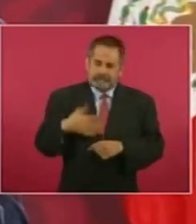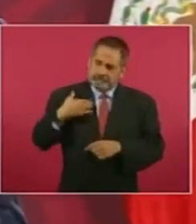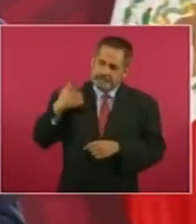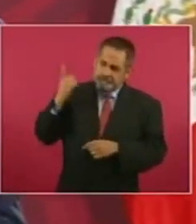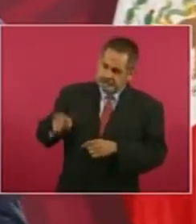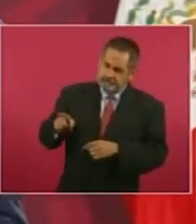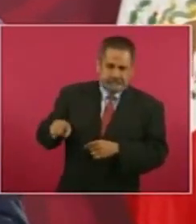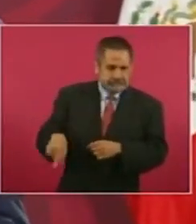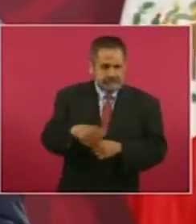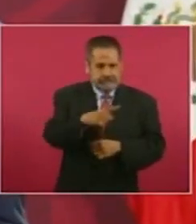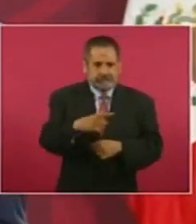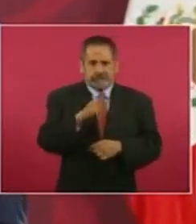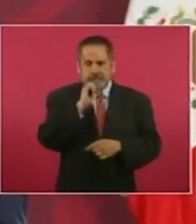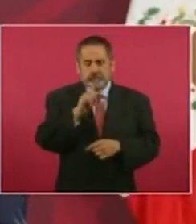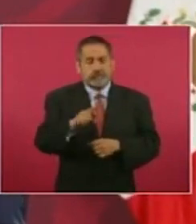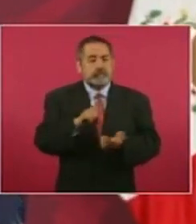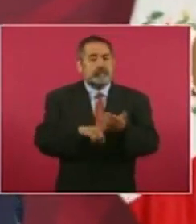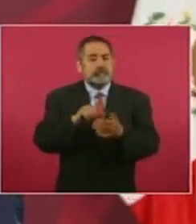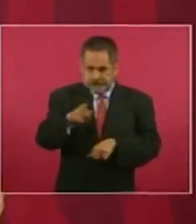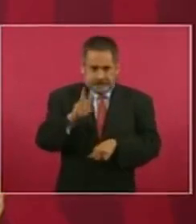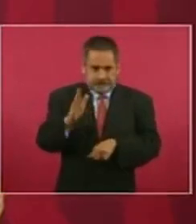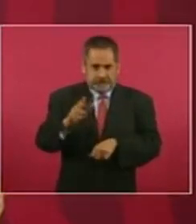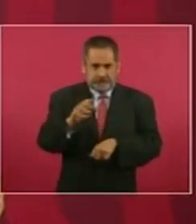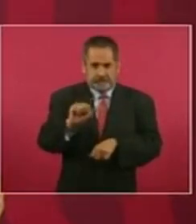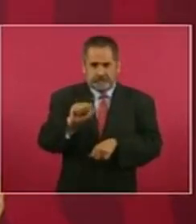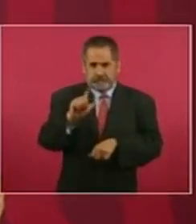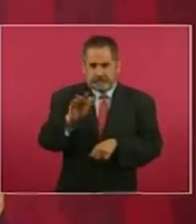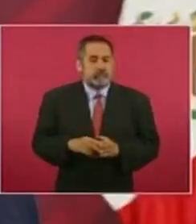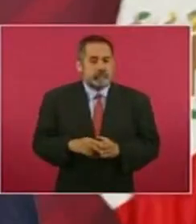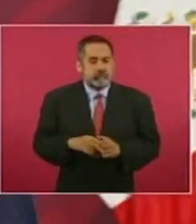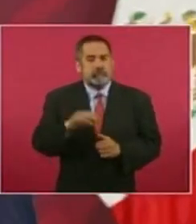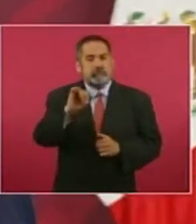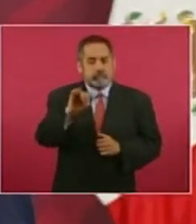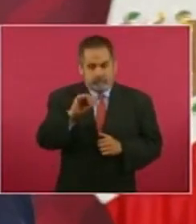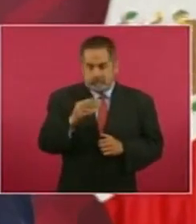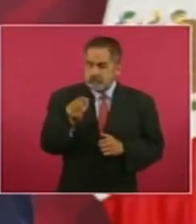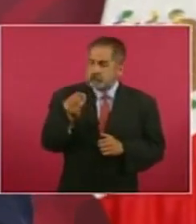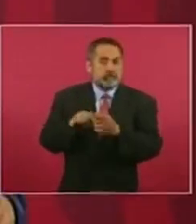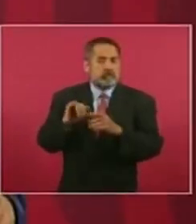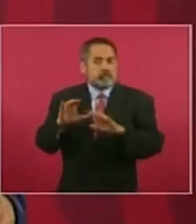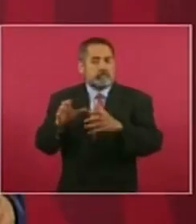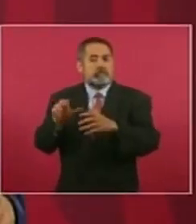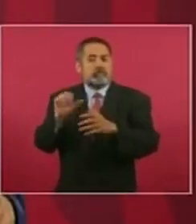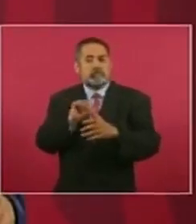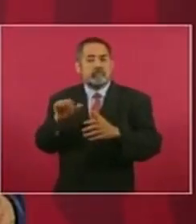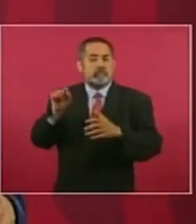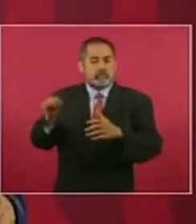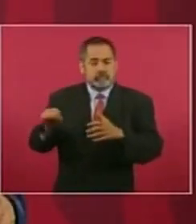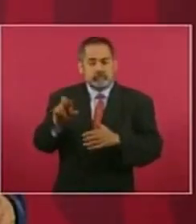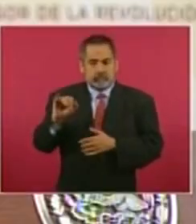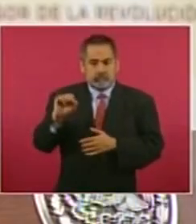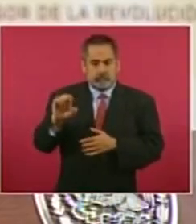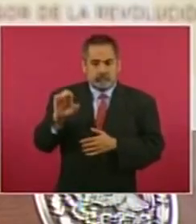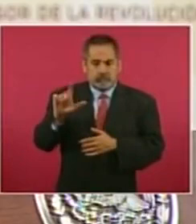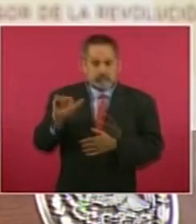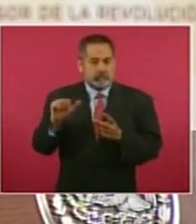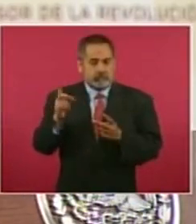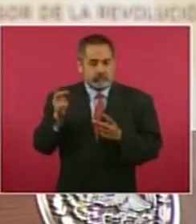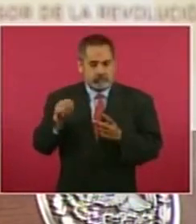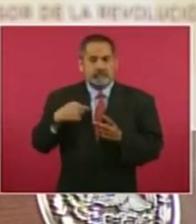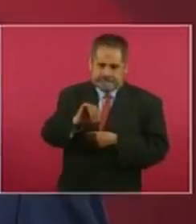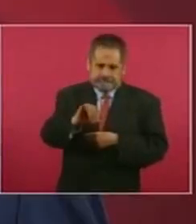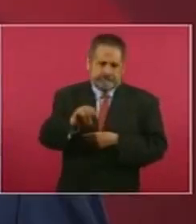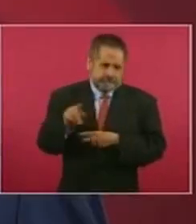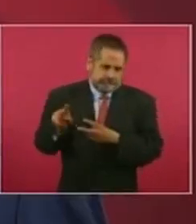la instrucción también al gobernador Alfonso Durazo, se les dio la instrucción a Rosa Isela y a